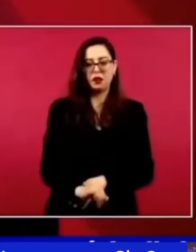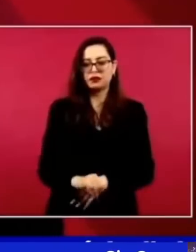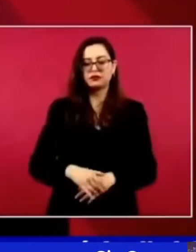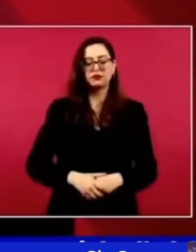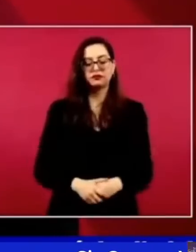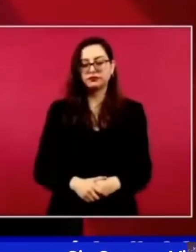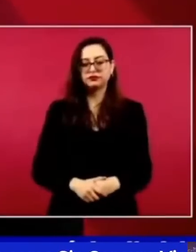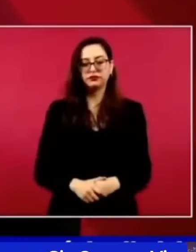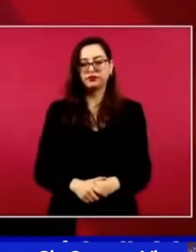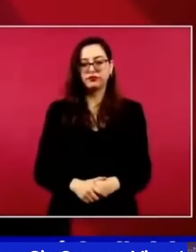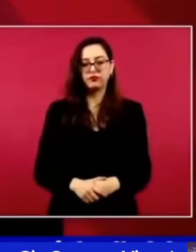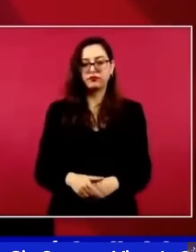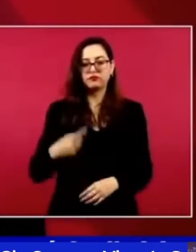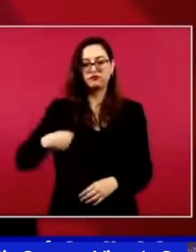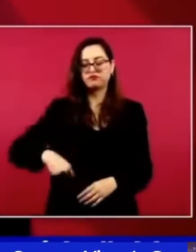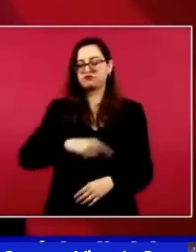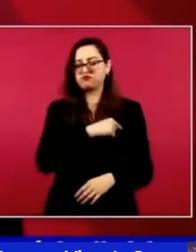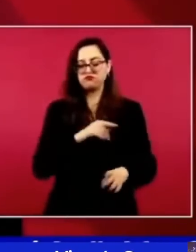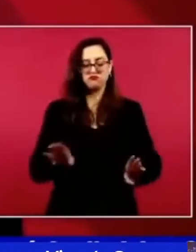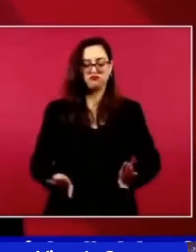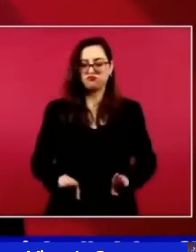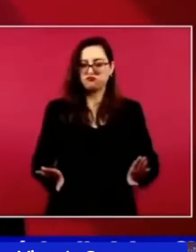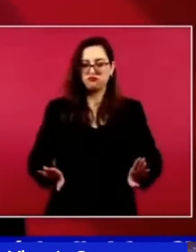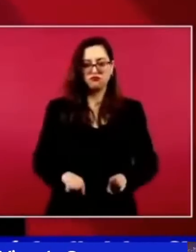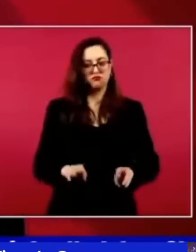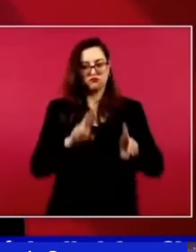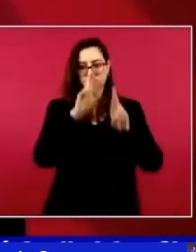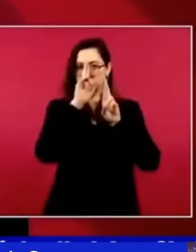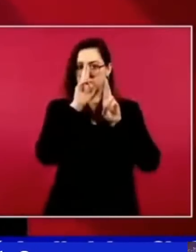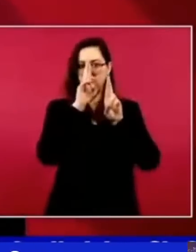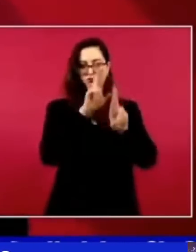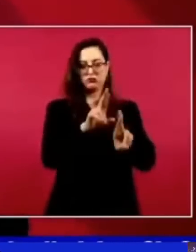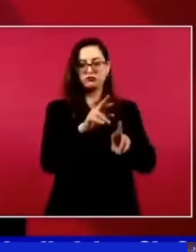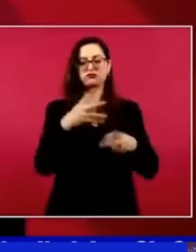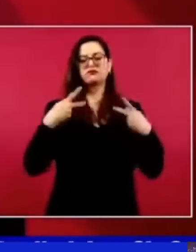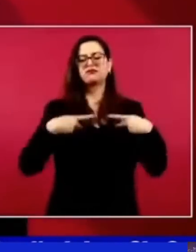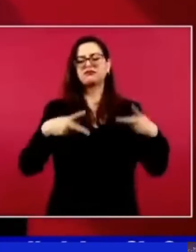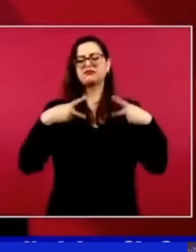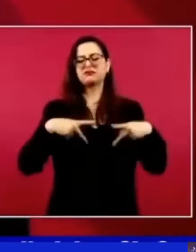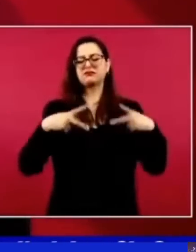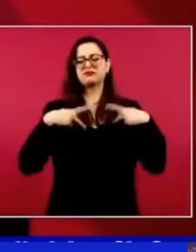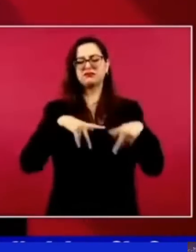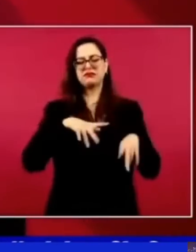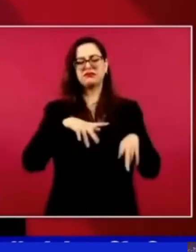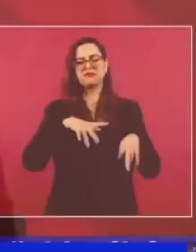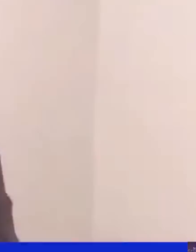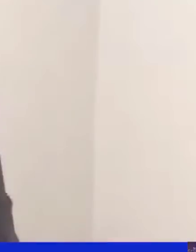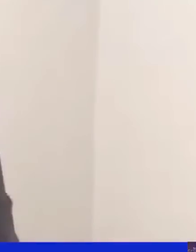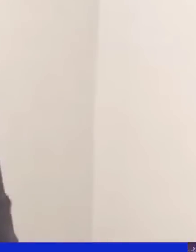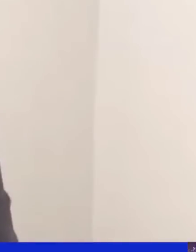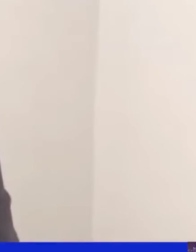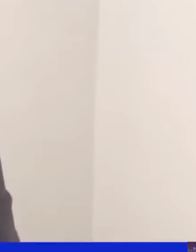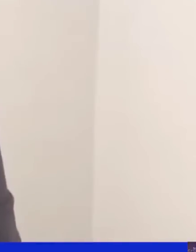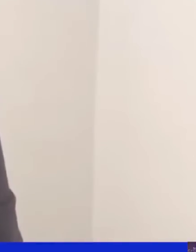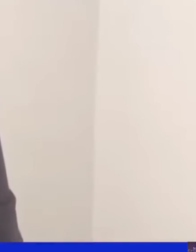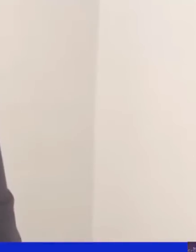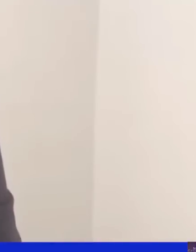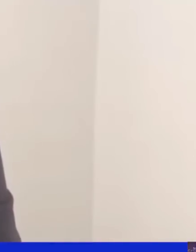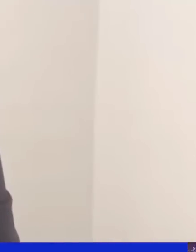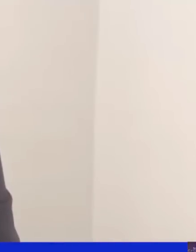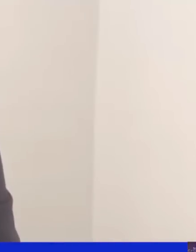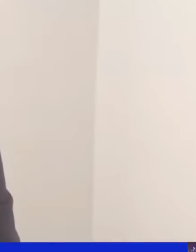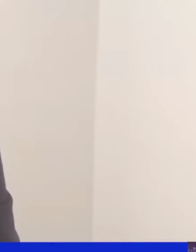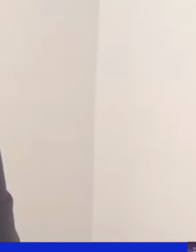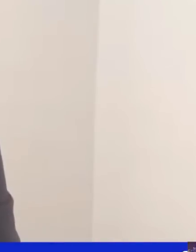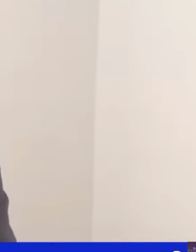una cuestión de convicciones. Qué fuerte lo que dice el presidente Andrés Manuel López Obrador en la mañanera, Ricardo,